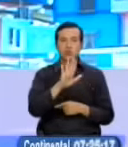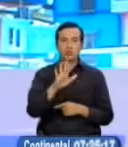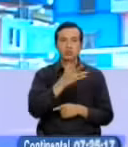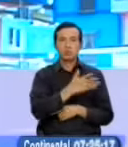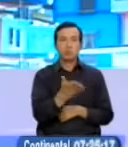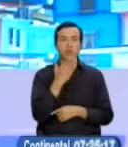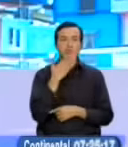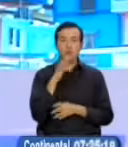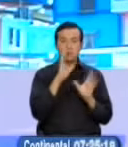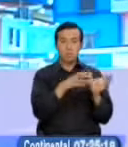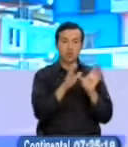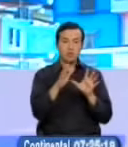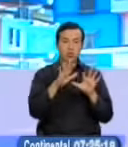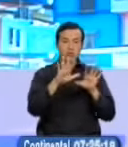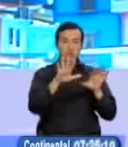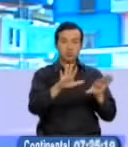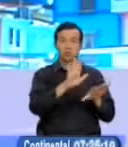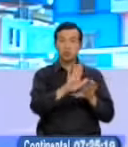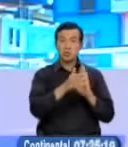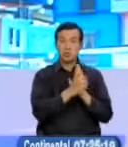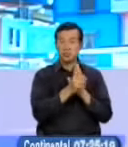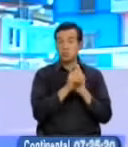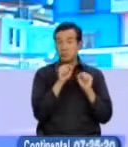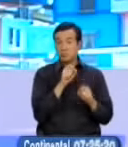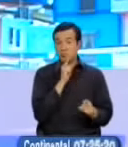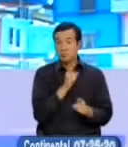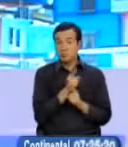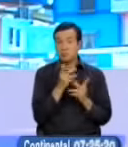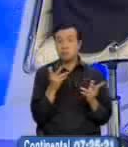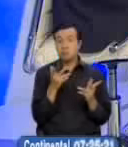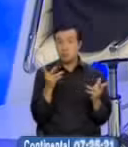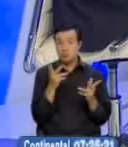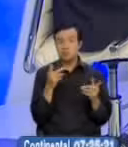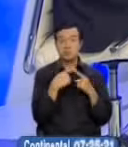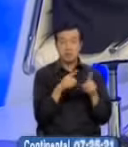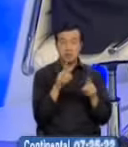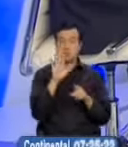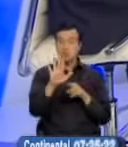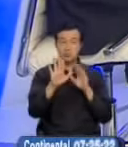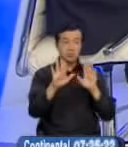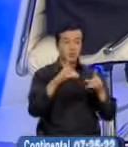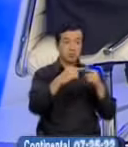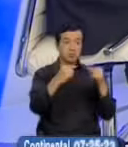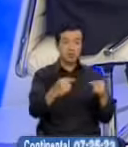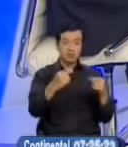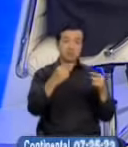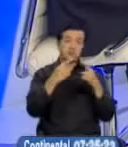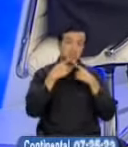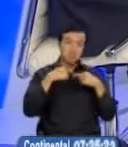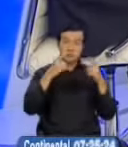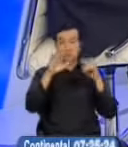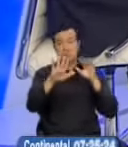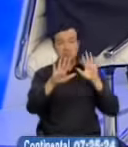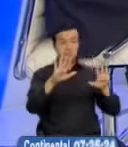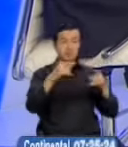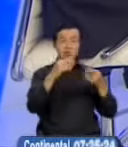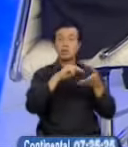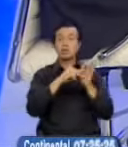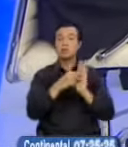momento a dos actores con la capacidad suficiente de tener incluso diferencias o disputas más o menos públicas entre ellos, lo que